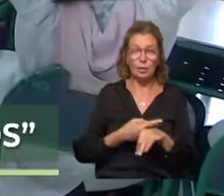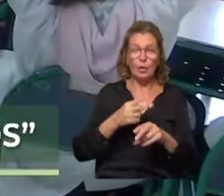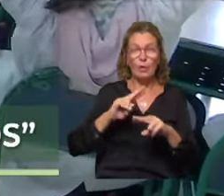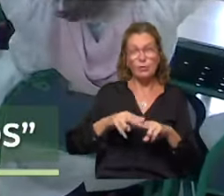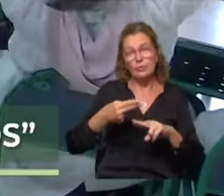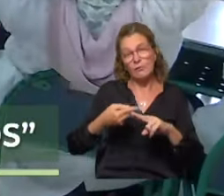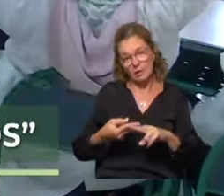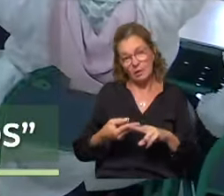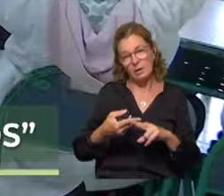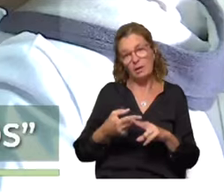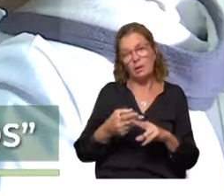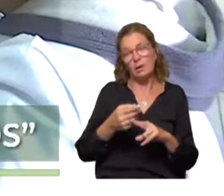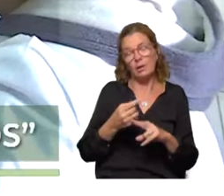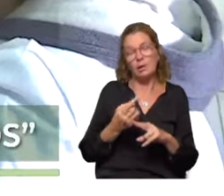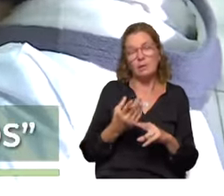nuevamente y